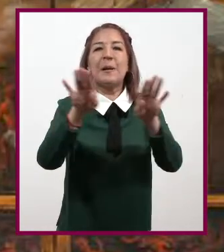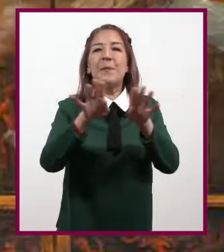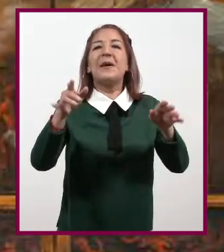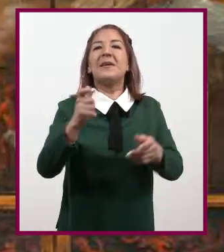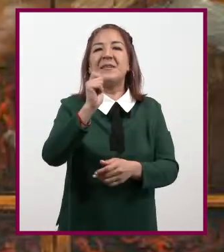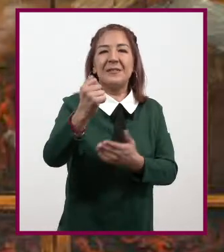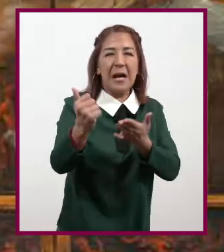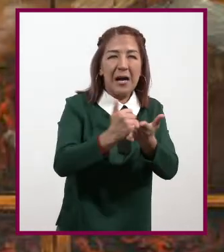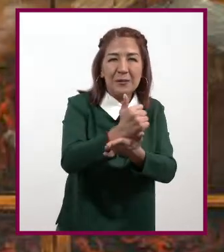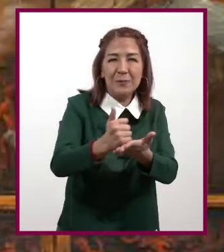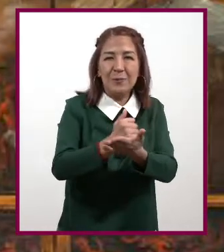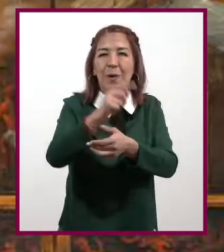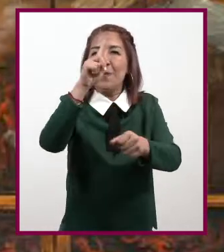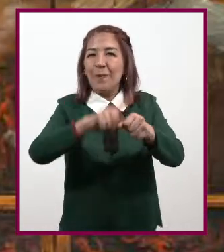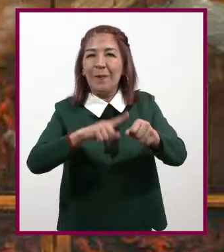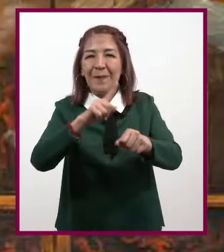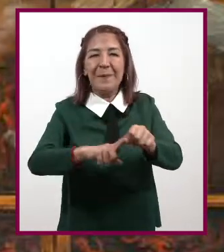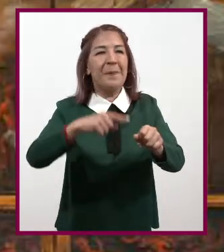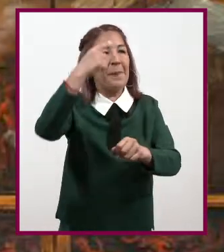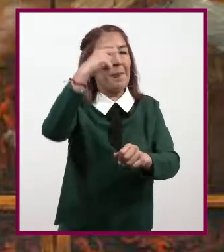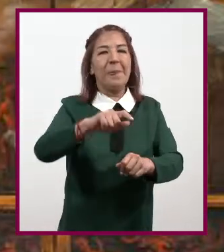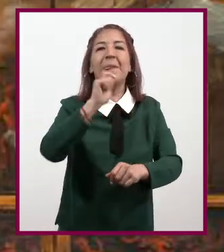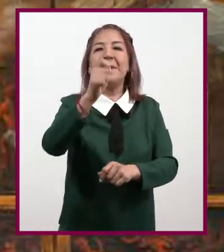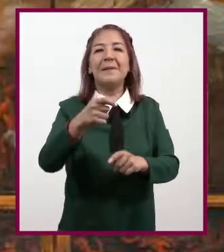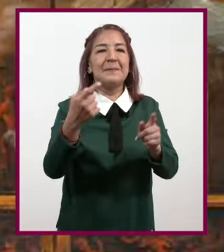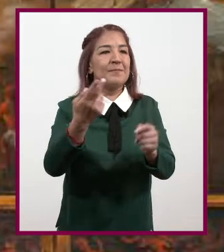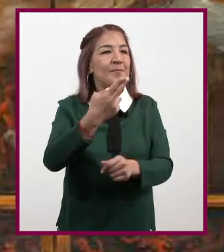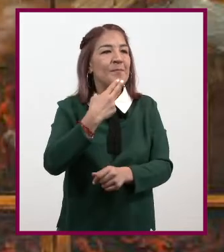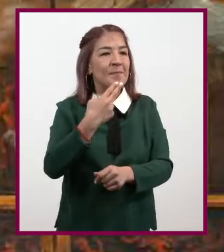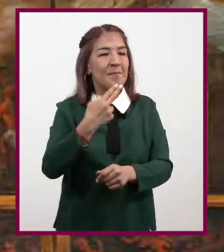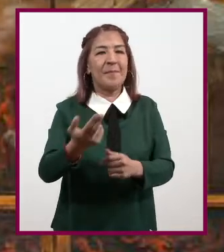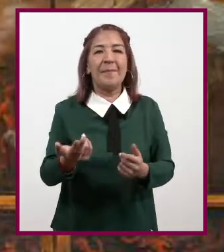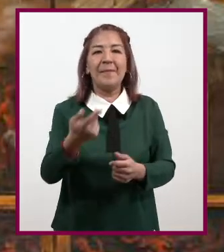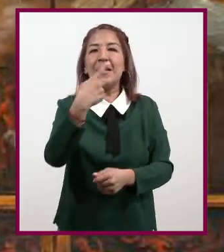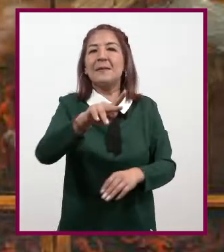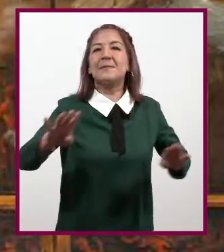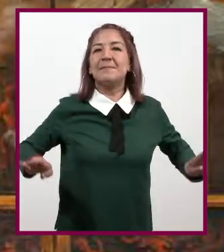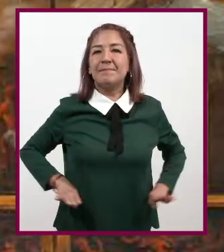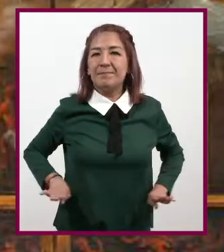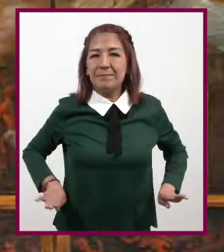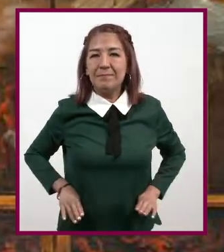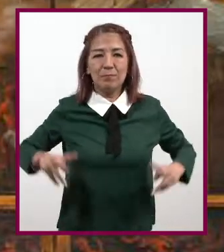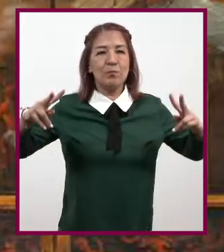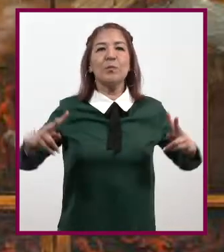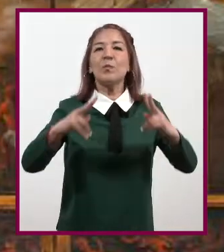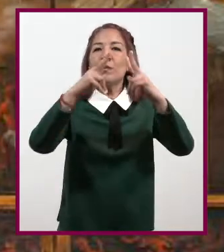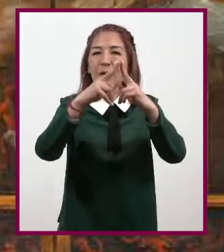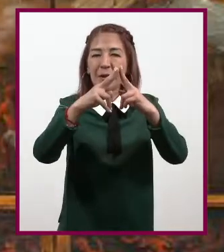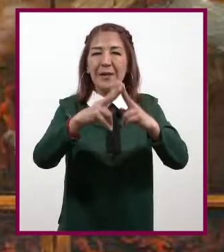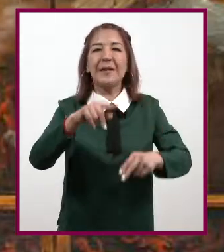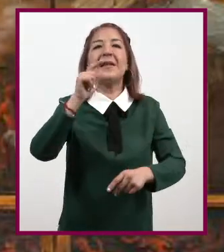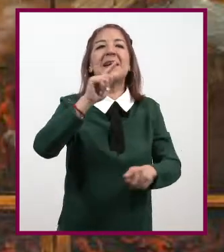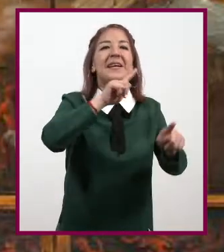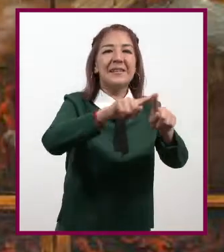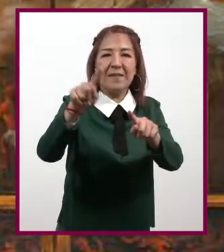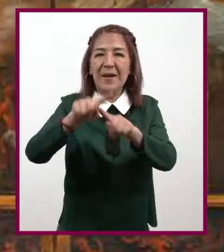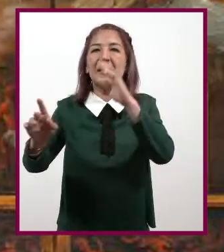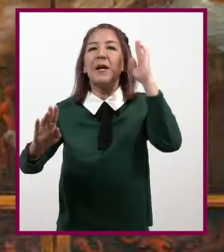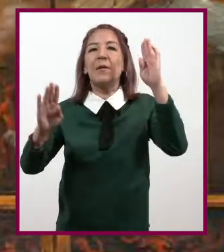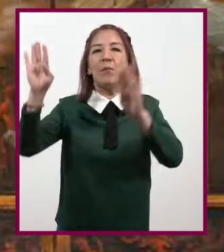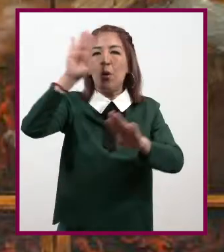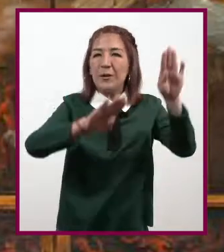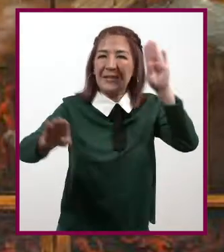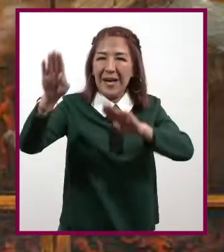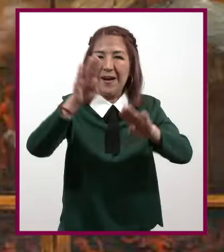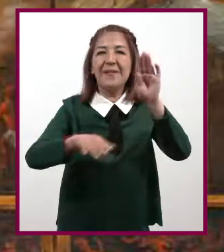tonos azulados para la ejecución de los propios volcanes, de ciertas montañas, también la